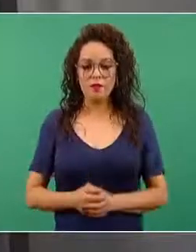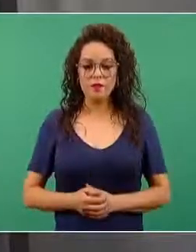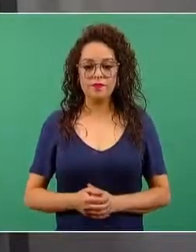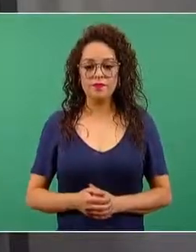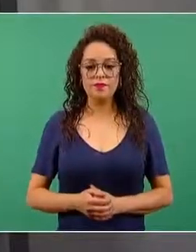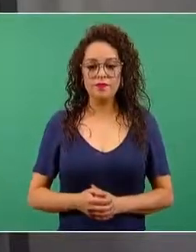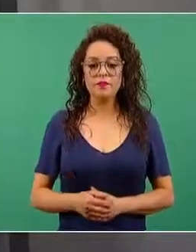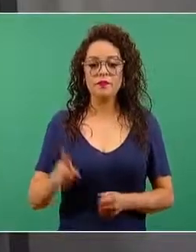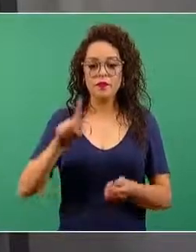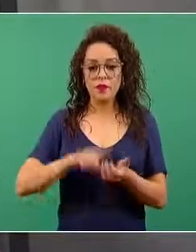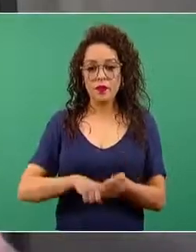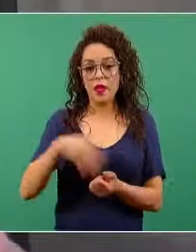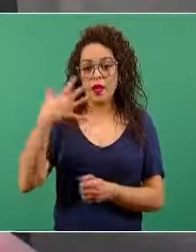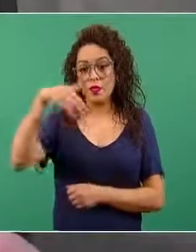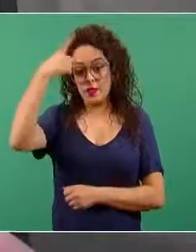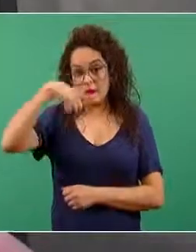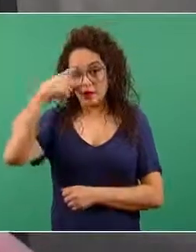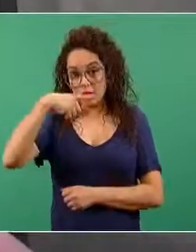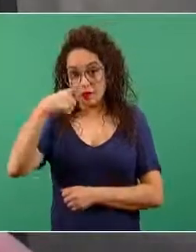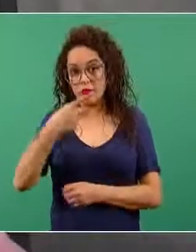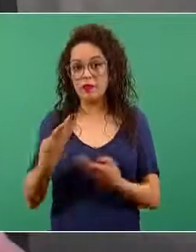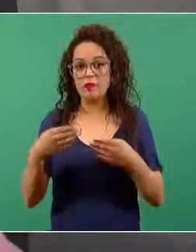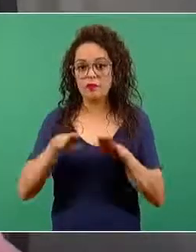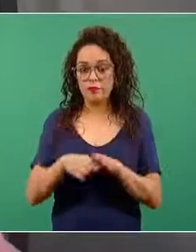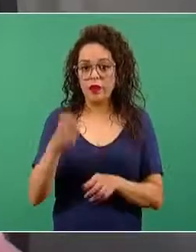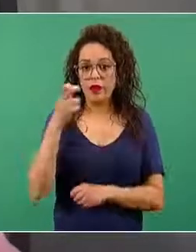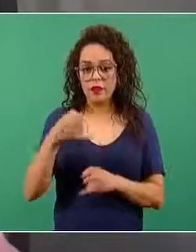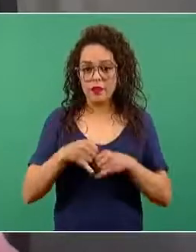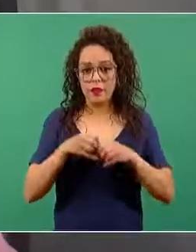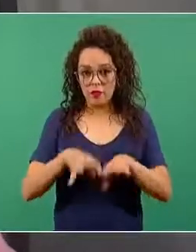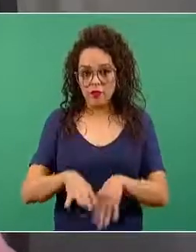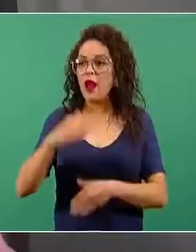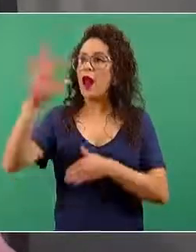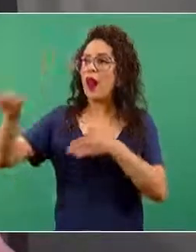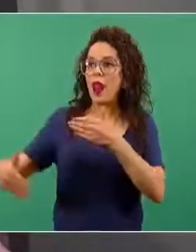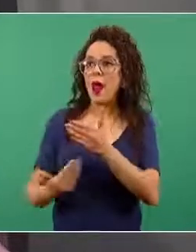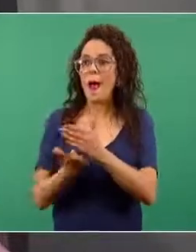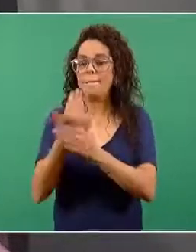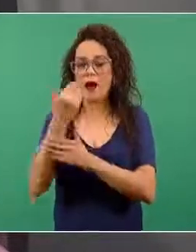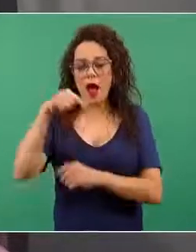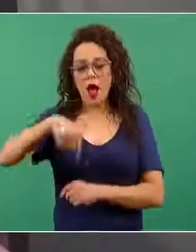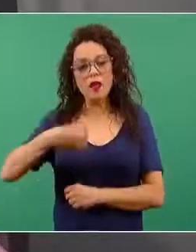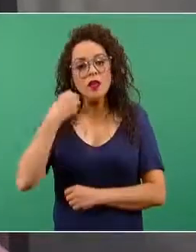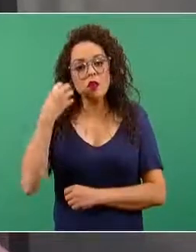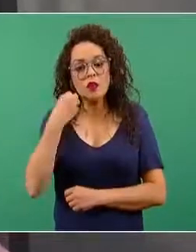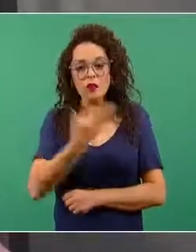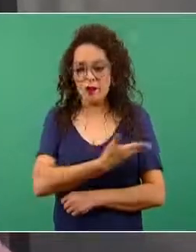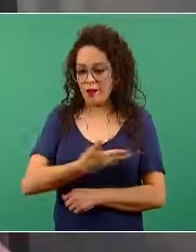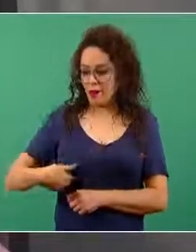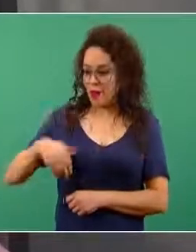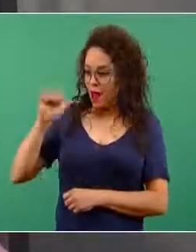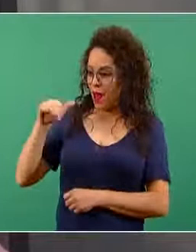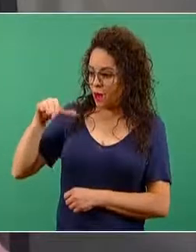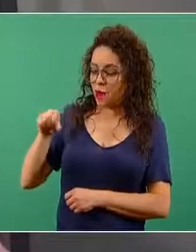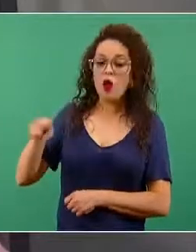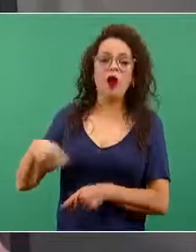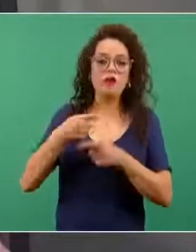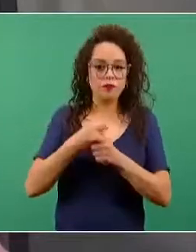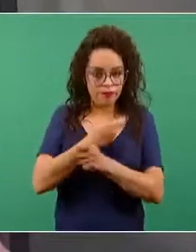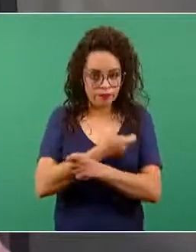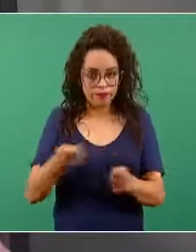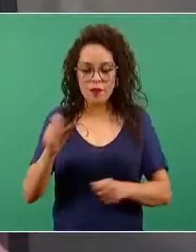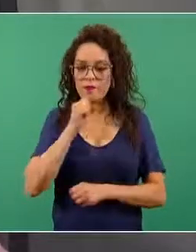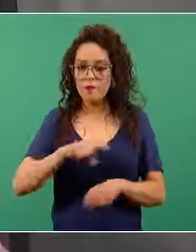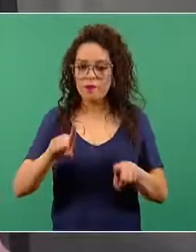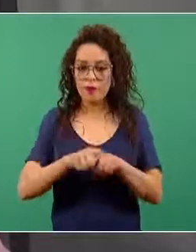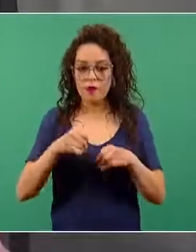está disponible a veces en las mañanas cuando se presenta en la conferencia matutina del presidente. Entonces, ayer logramos